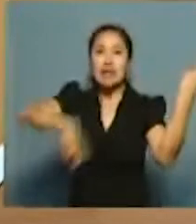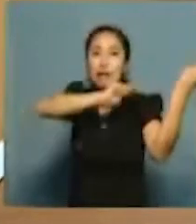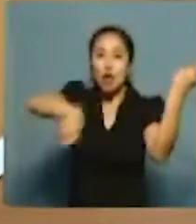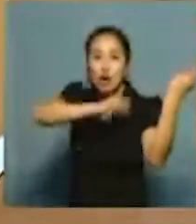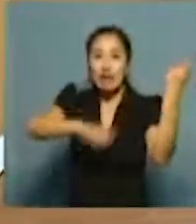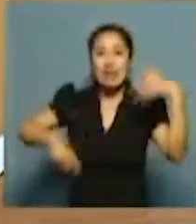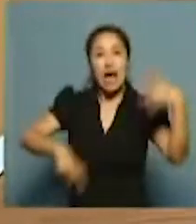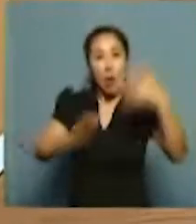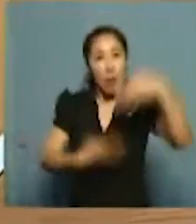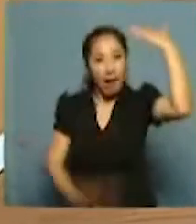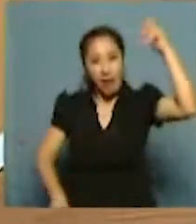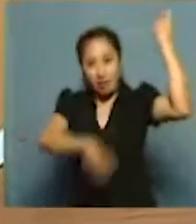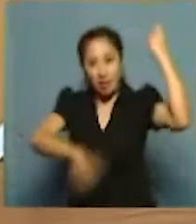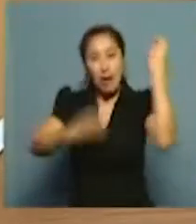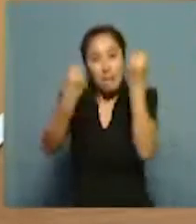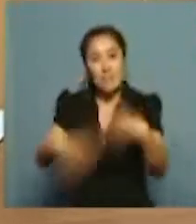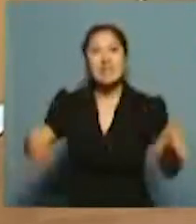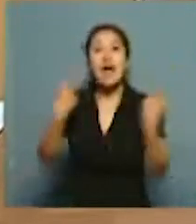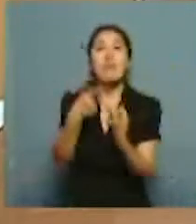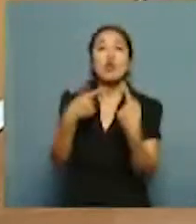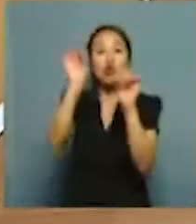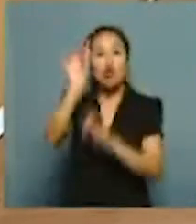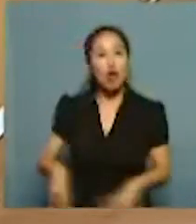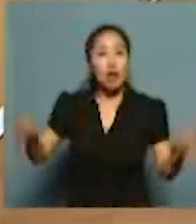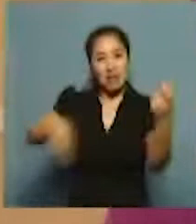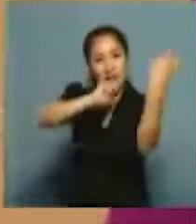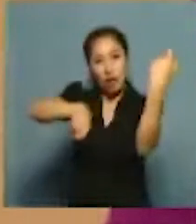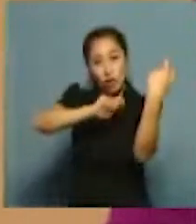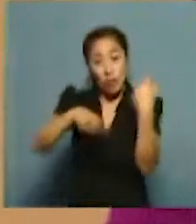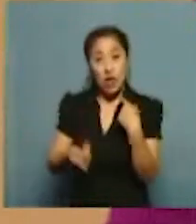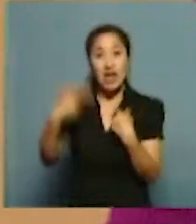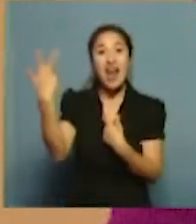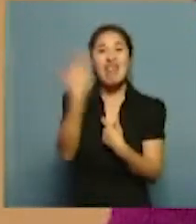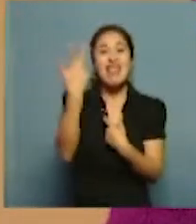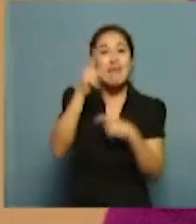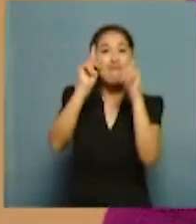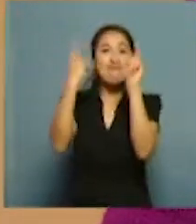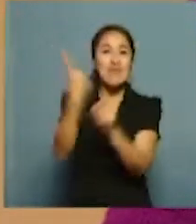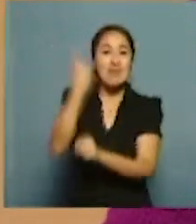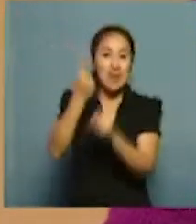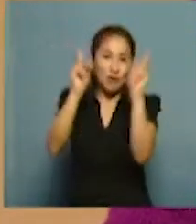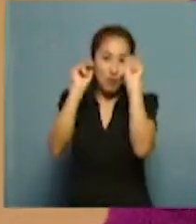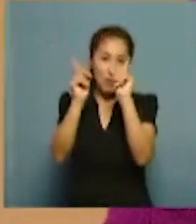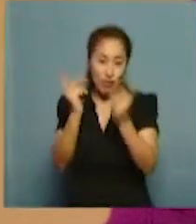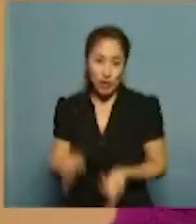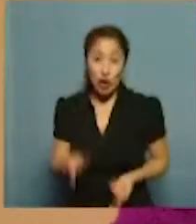contrabajos comenzamos con las cuerdas en principio y los tres primeros docentes después